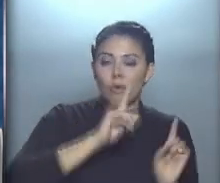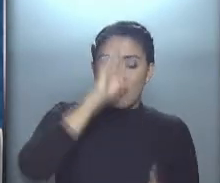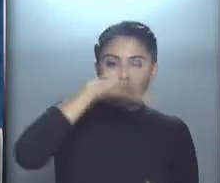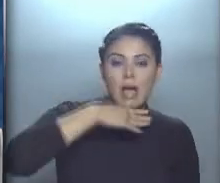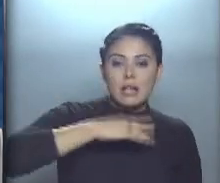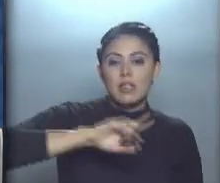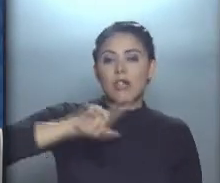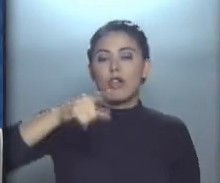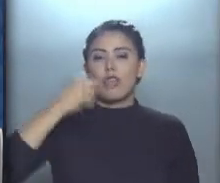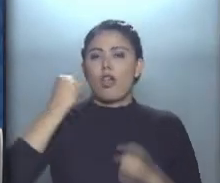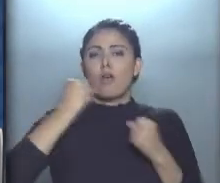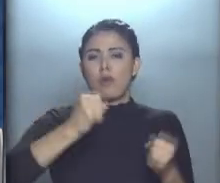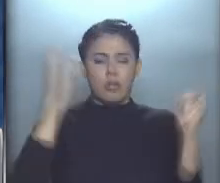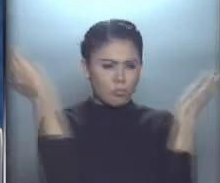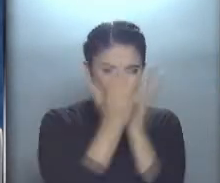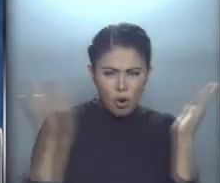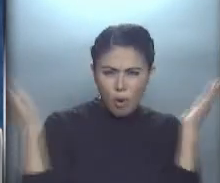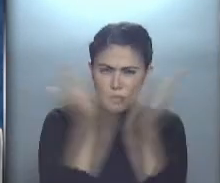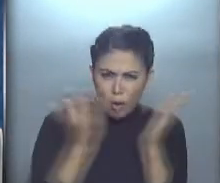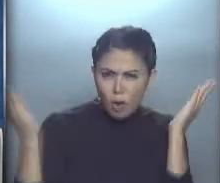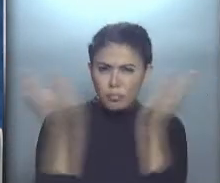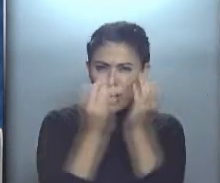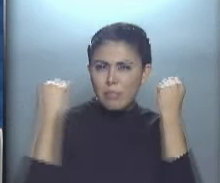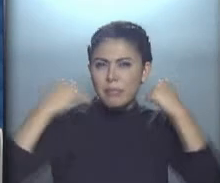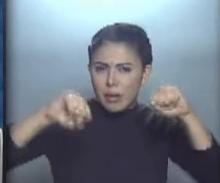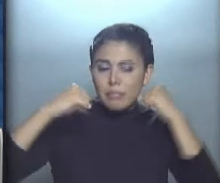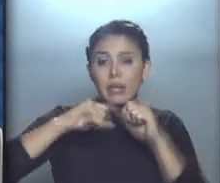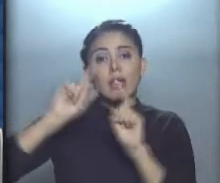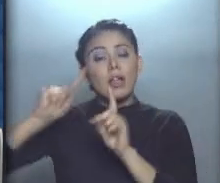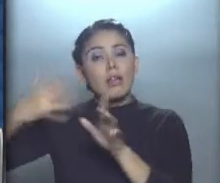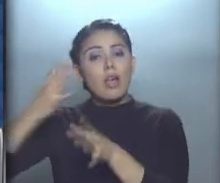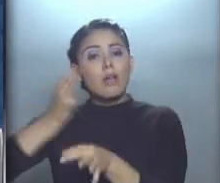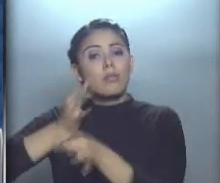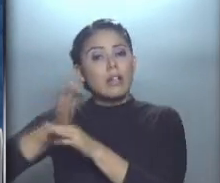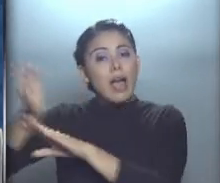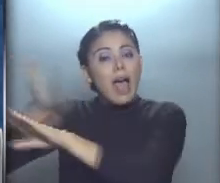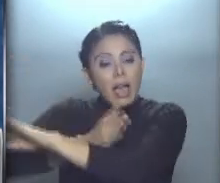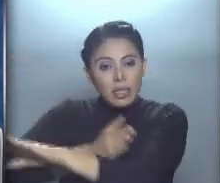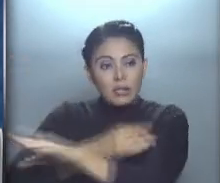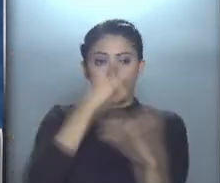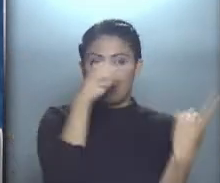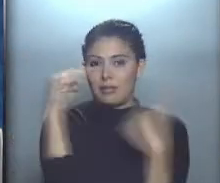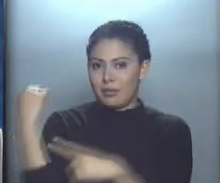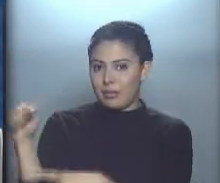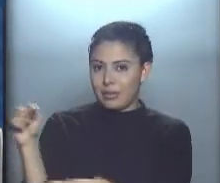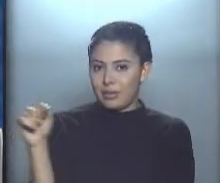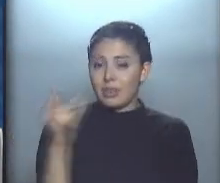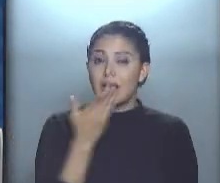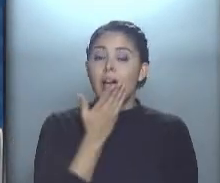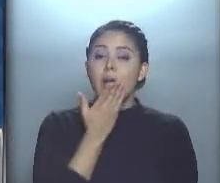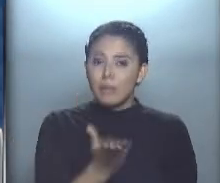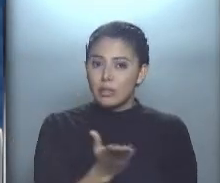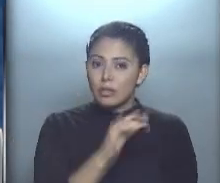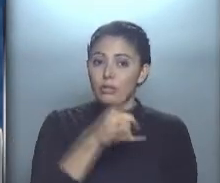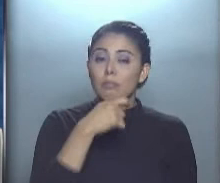términos de intensidad en materia de capacitación y entrenamiento y en términos de formación previa. Las exigencias de